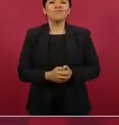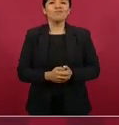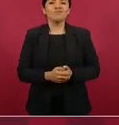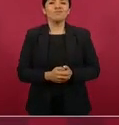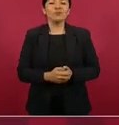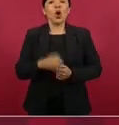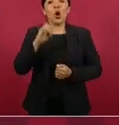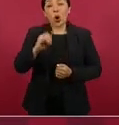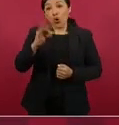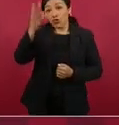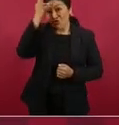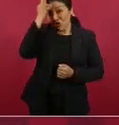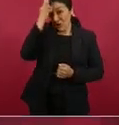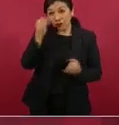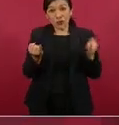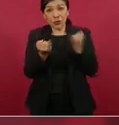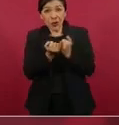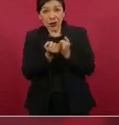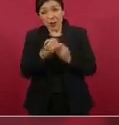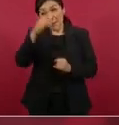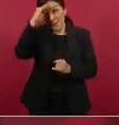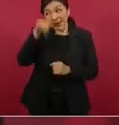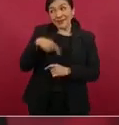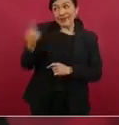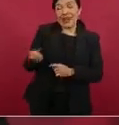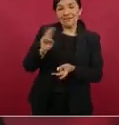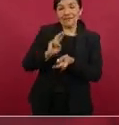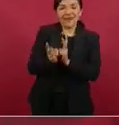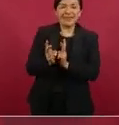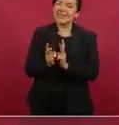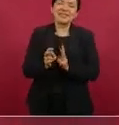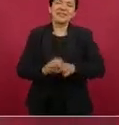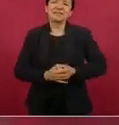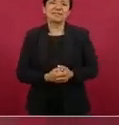ni tan tontos como piensa el vecino.